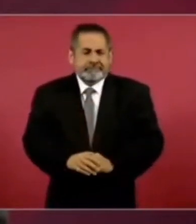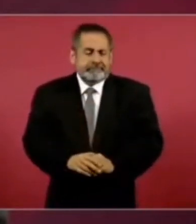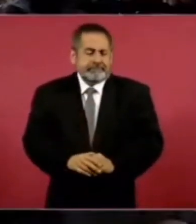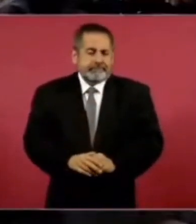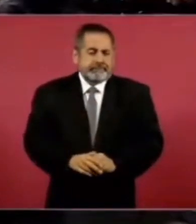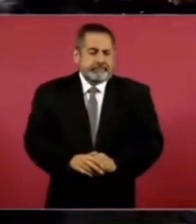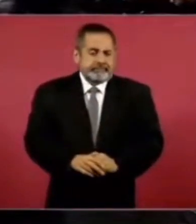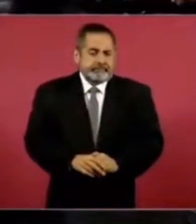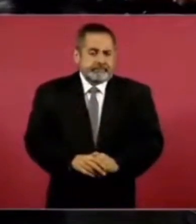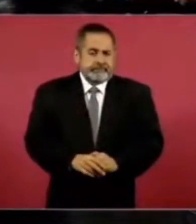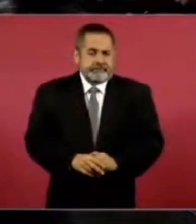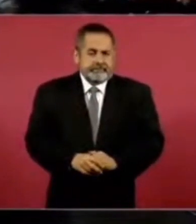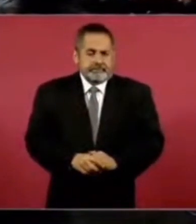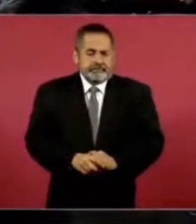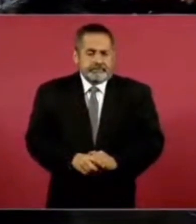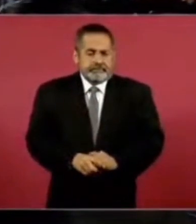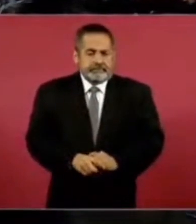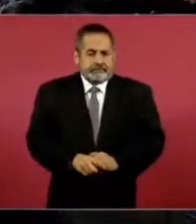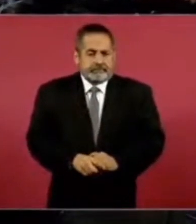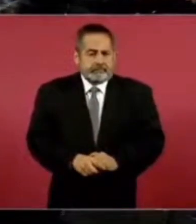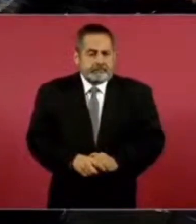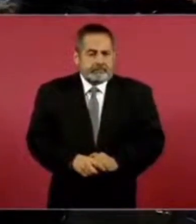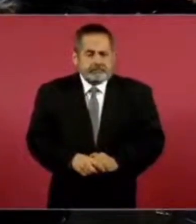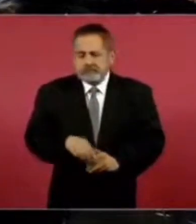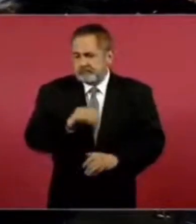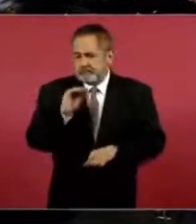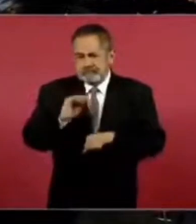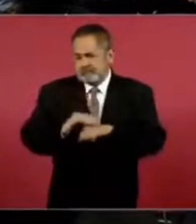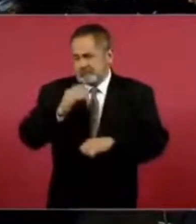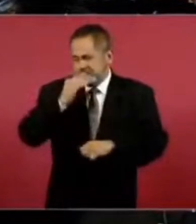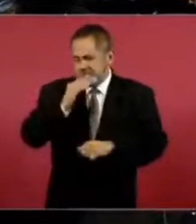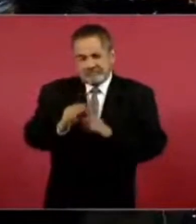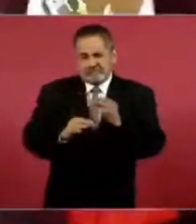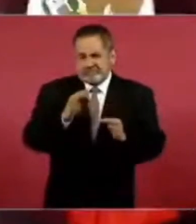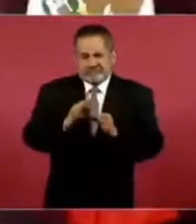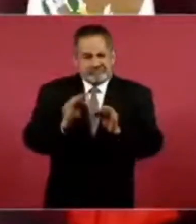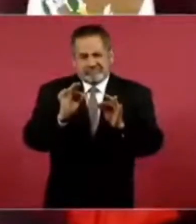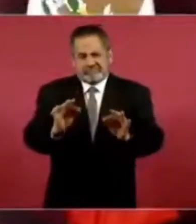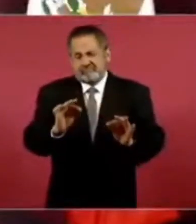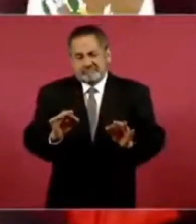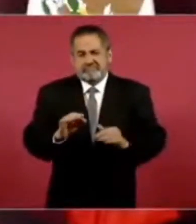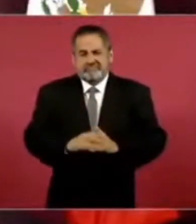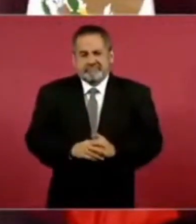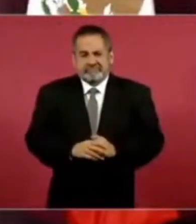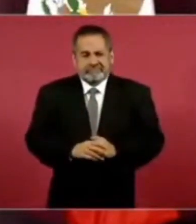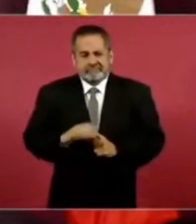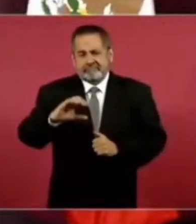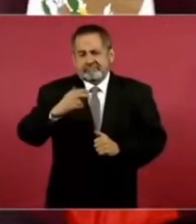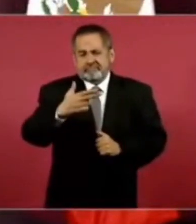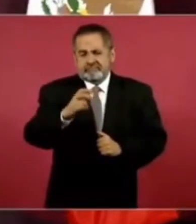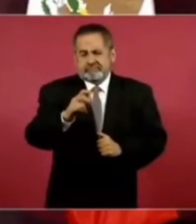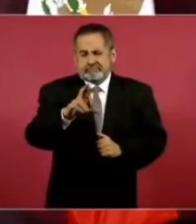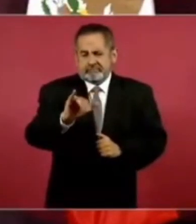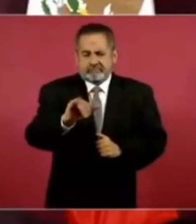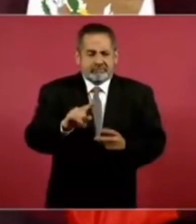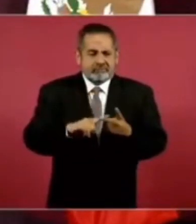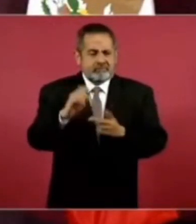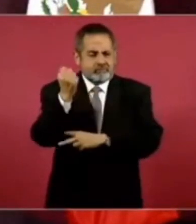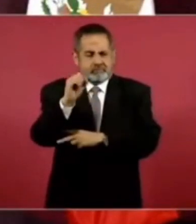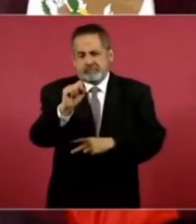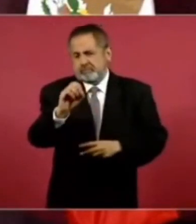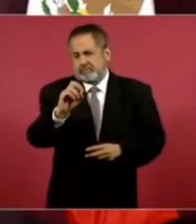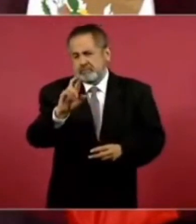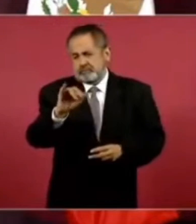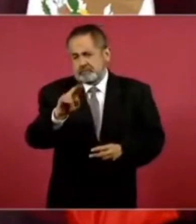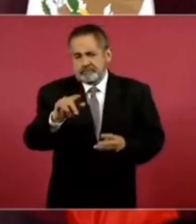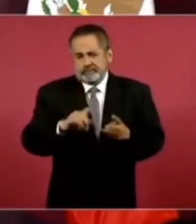Se han portado a la altura. Chedraui, Soriana.